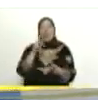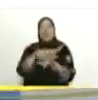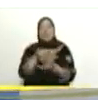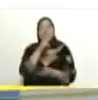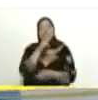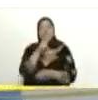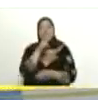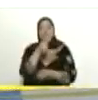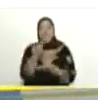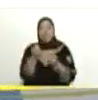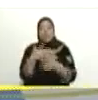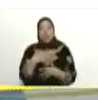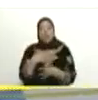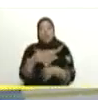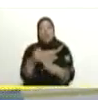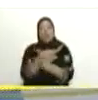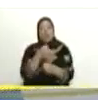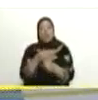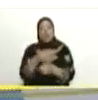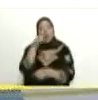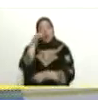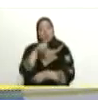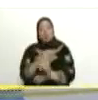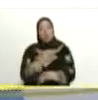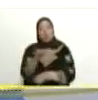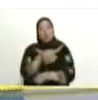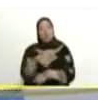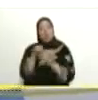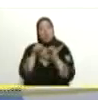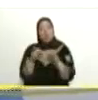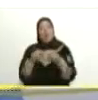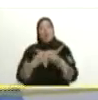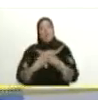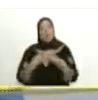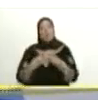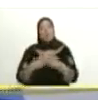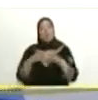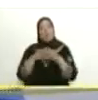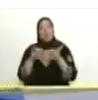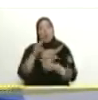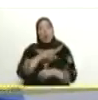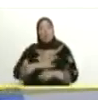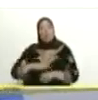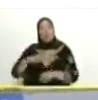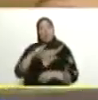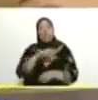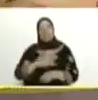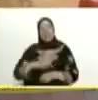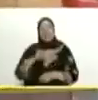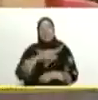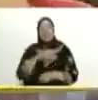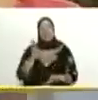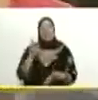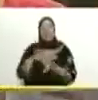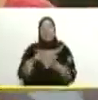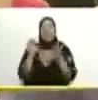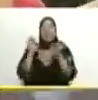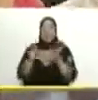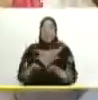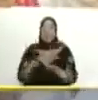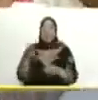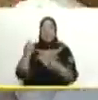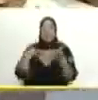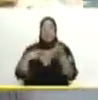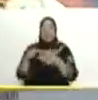perseverancia, mucha inteligencia y con el poder popular hemos mantenido vivas todas las misiones, grandes misiones. Y particularmente esta Gran